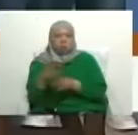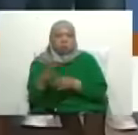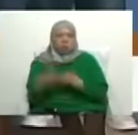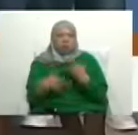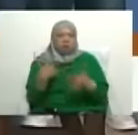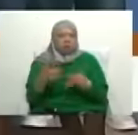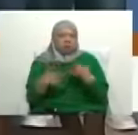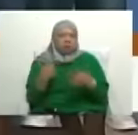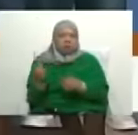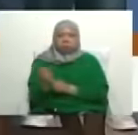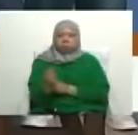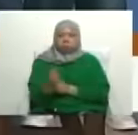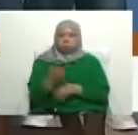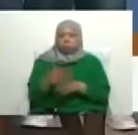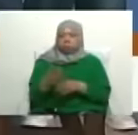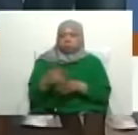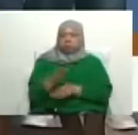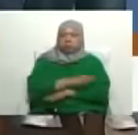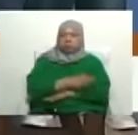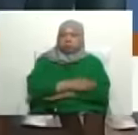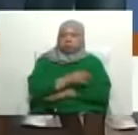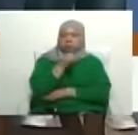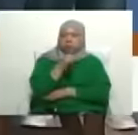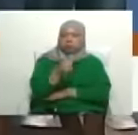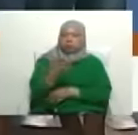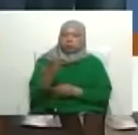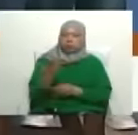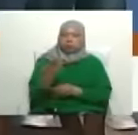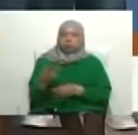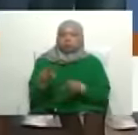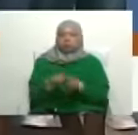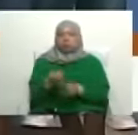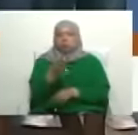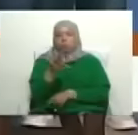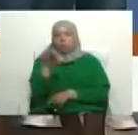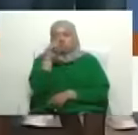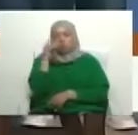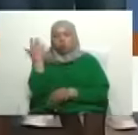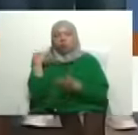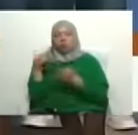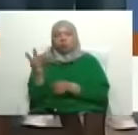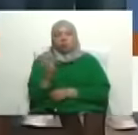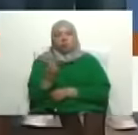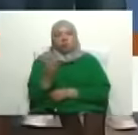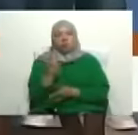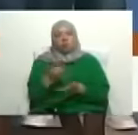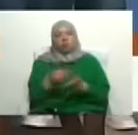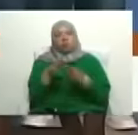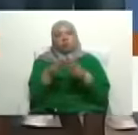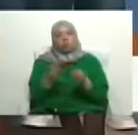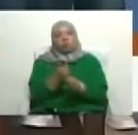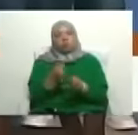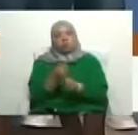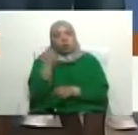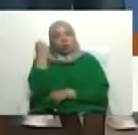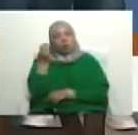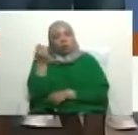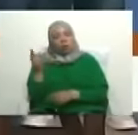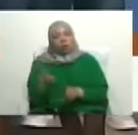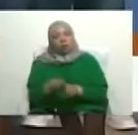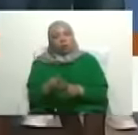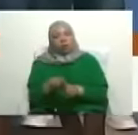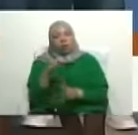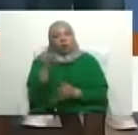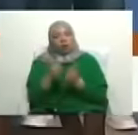como dice Herrera Luque, refiriéndose a los mantuanos, a los 20 amos del valle que tenía este país, y esos todavía se creen amos del valle, esos